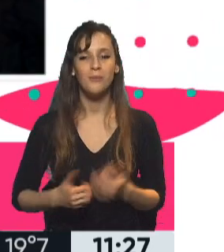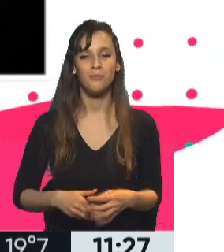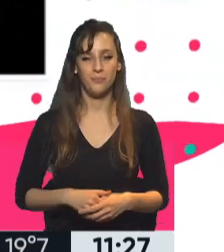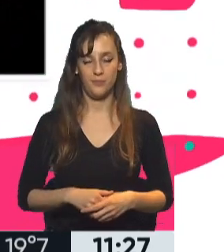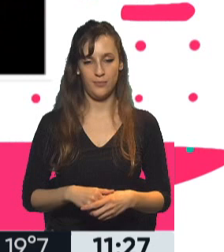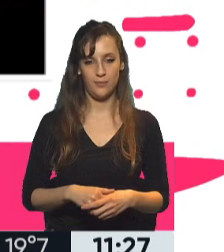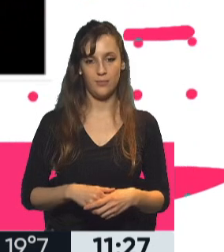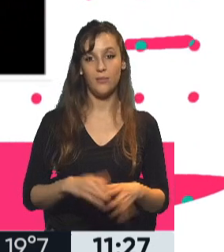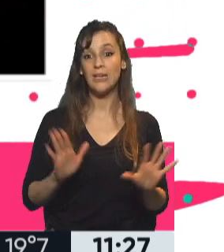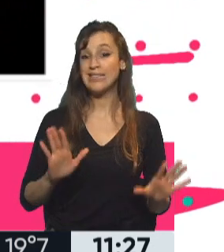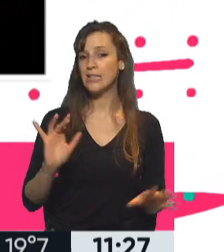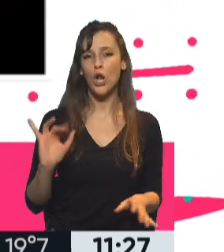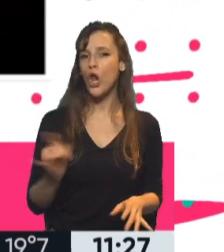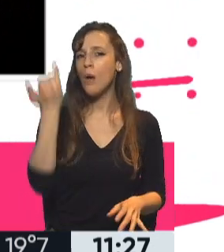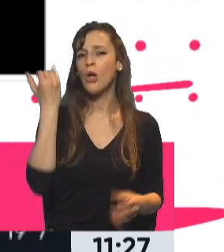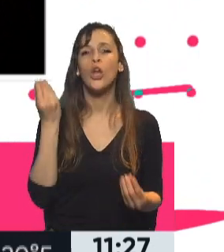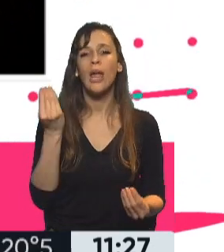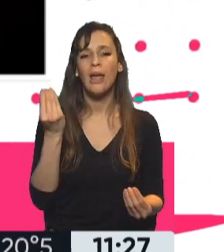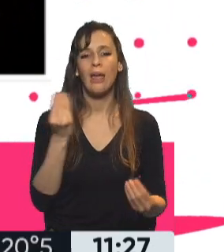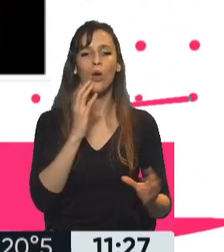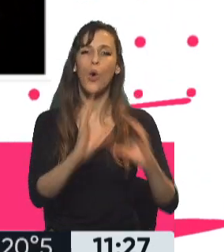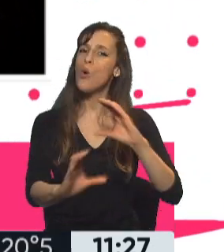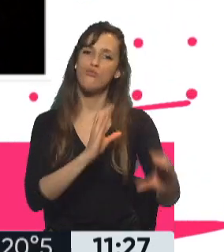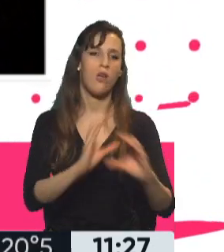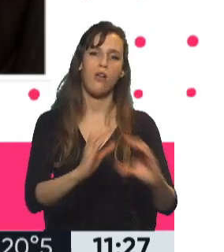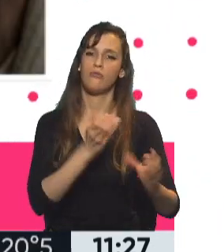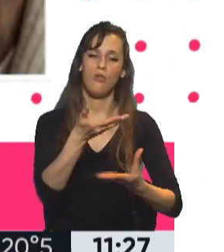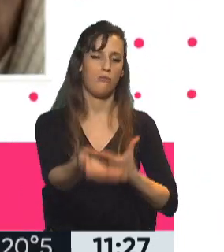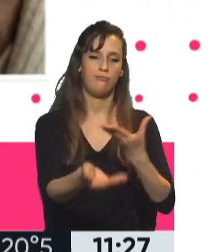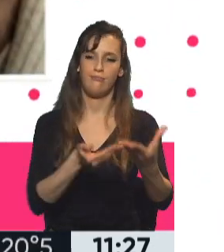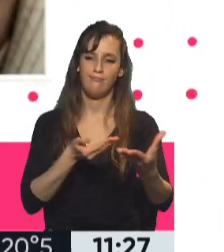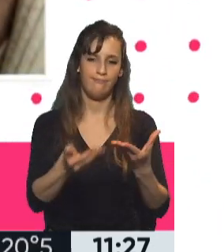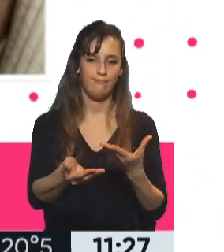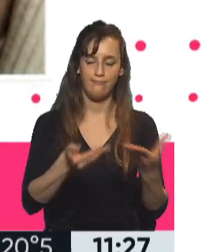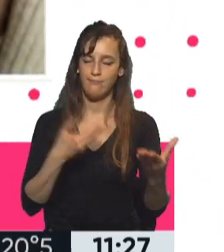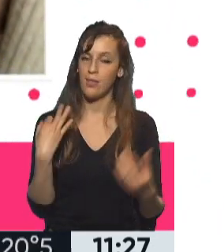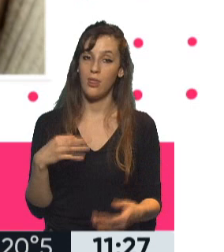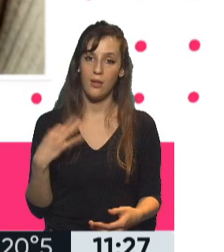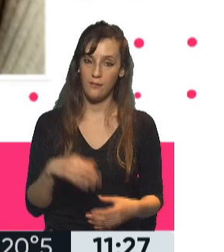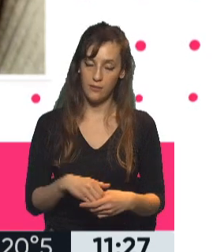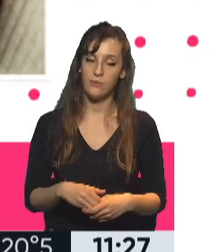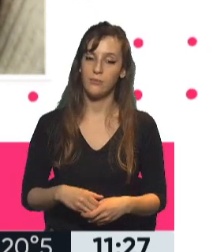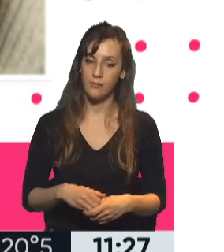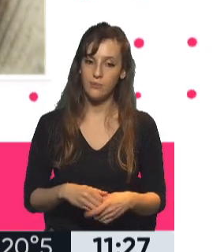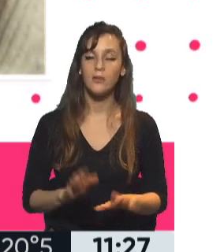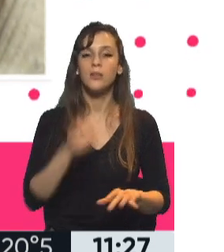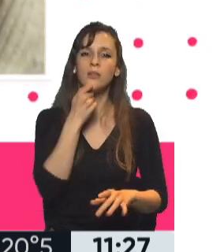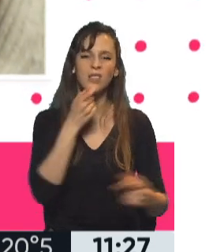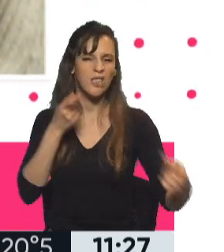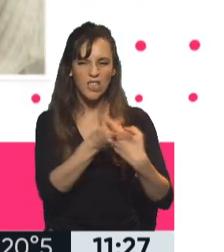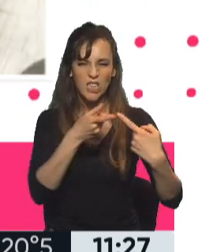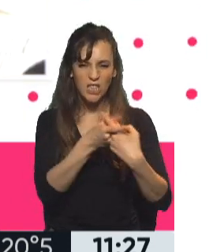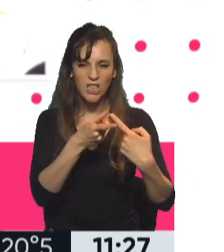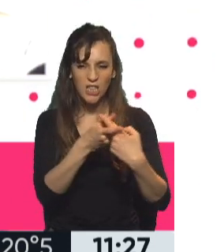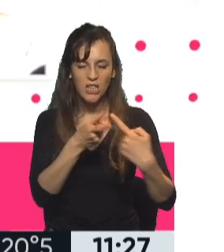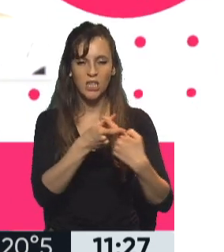Tratar de escucharse. Esa es una de las básicas y fundamentales, tratar de escucharse. Y cuando llega un momento donde la discusión toma